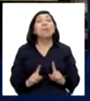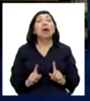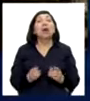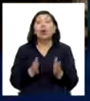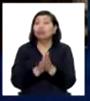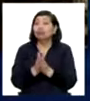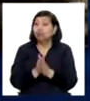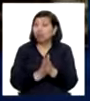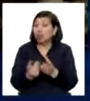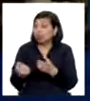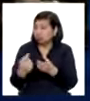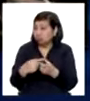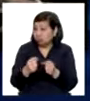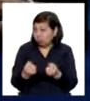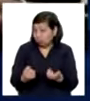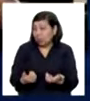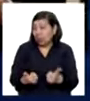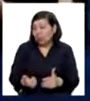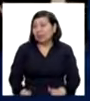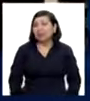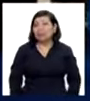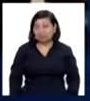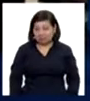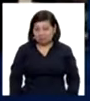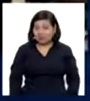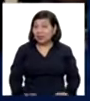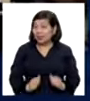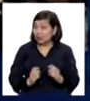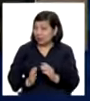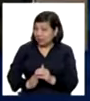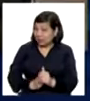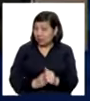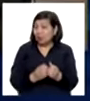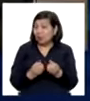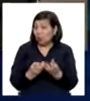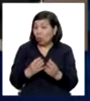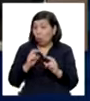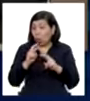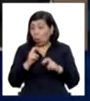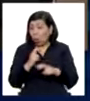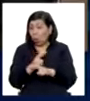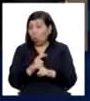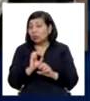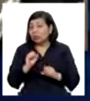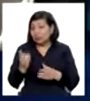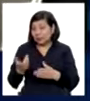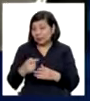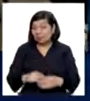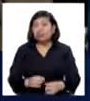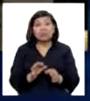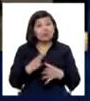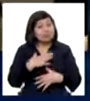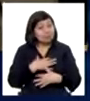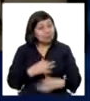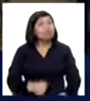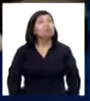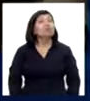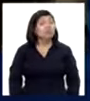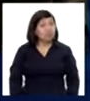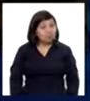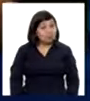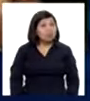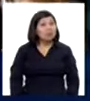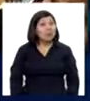uh-huh. motivarlos, convocarlos. Claro. ¿No? Entonces, sí hay un seguimiento bastante minucioso para que puedan participar. Y eso es interesante, ¿no? Porque